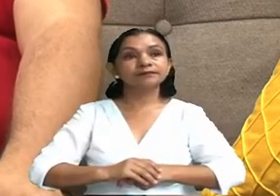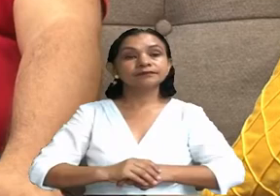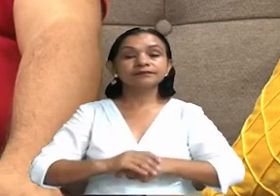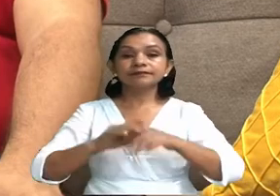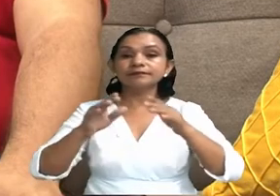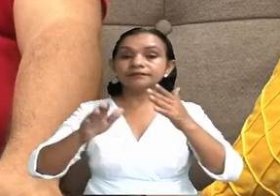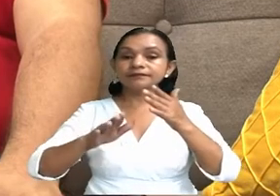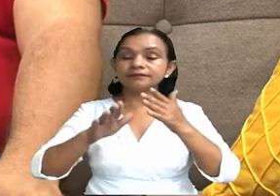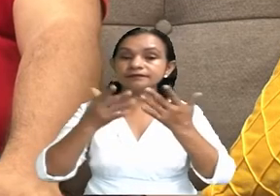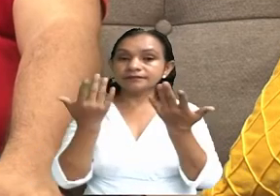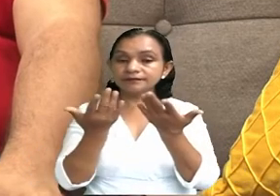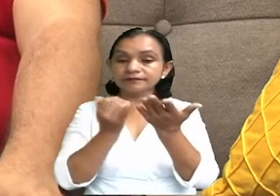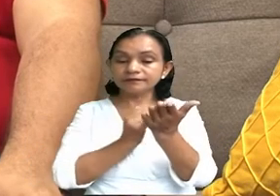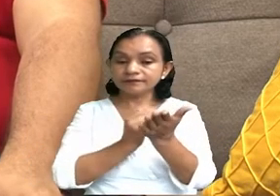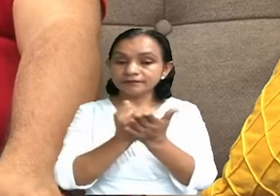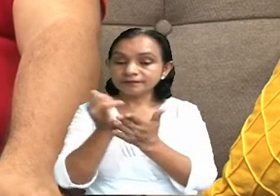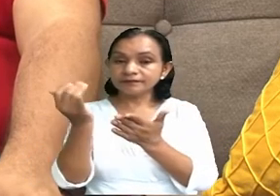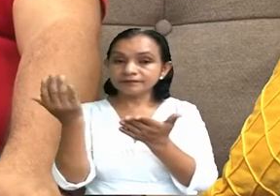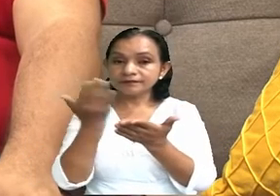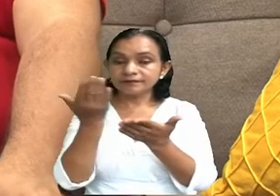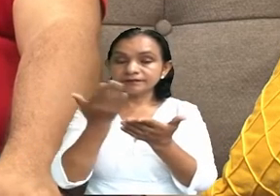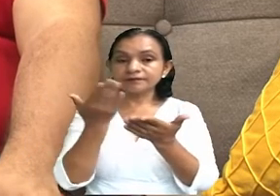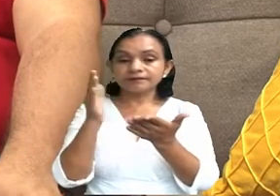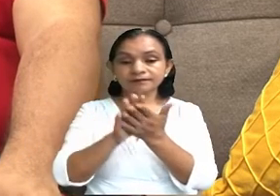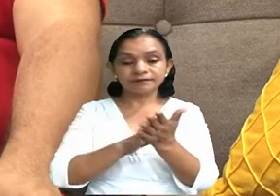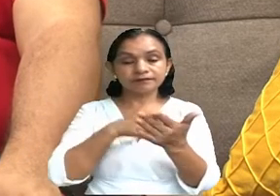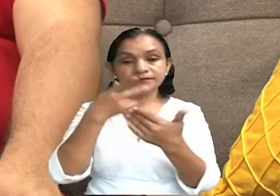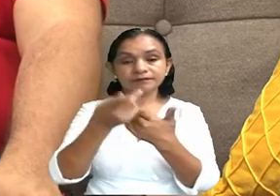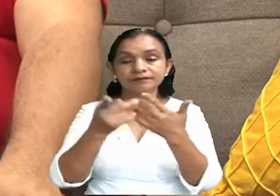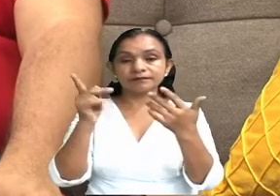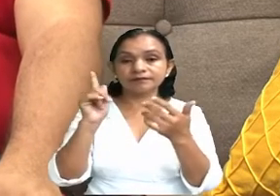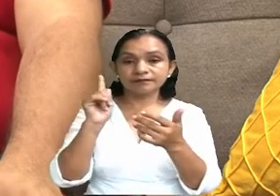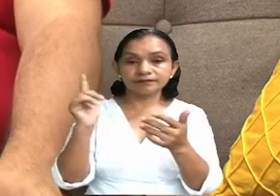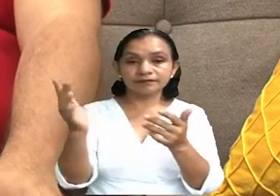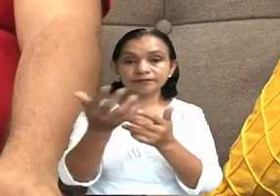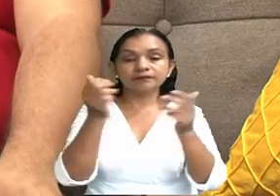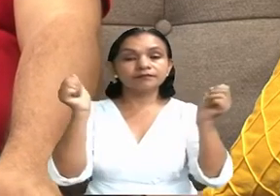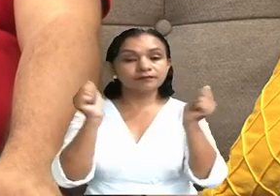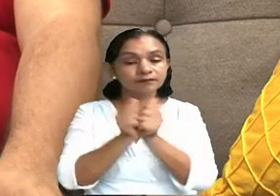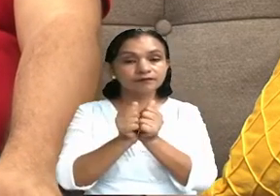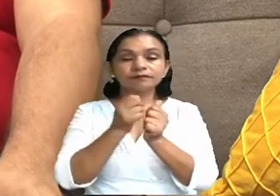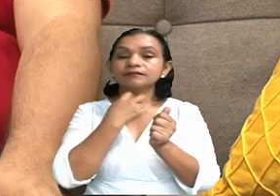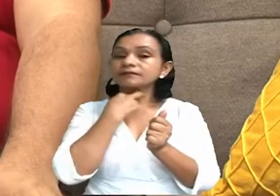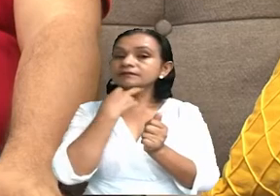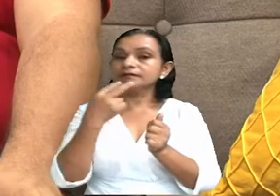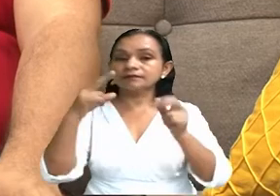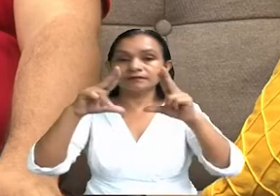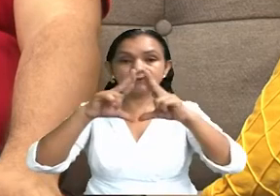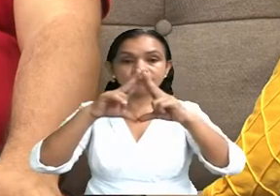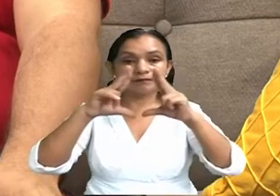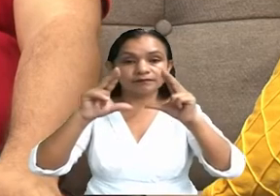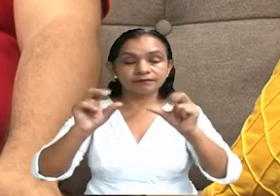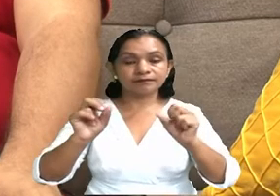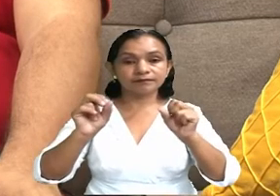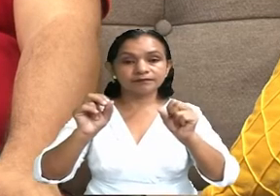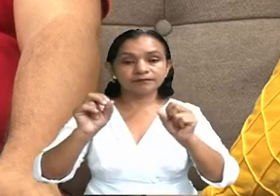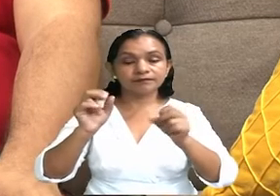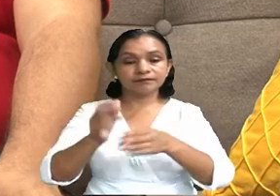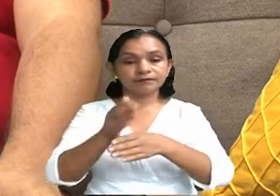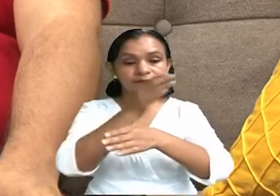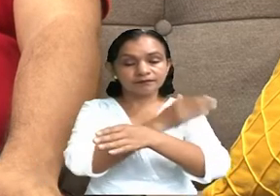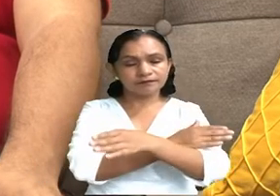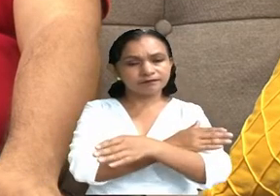hallazgos del estudio que dio origen al programa Todos con Vos, en Nicaragua, hasta antes